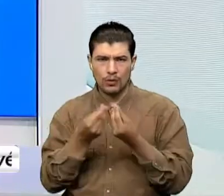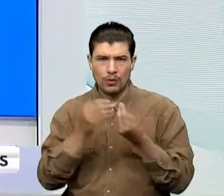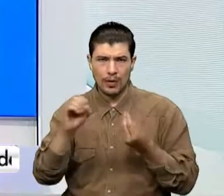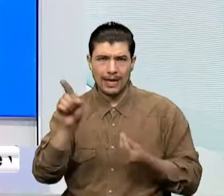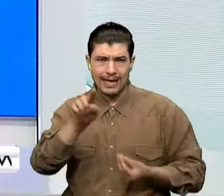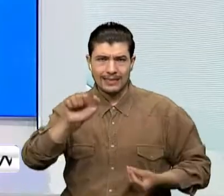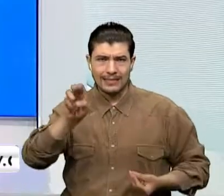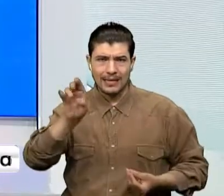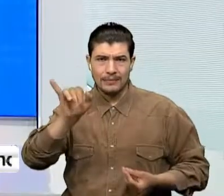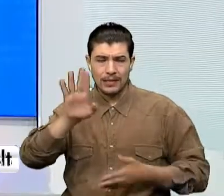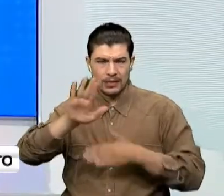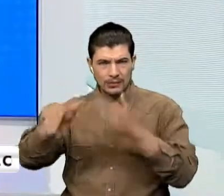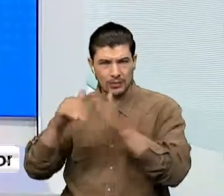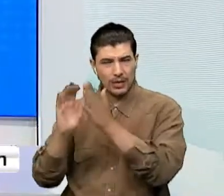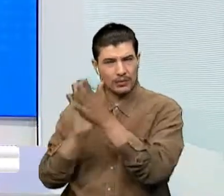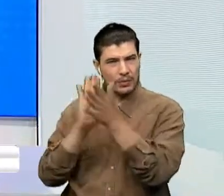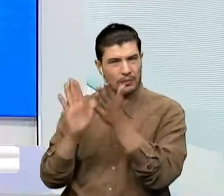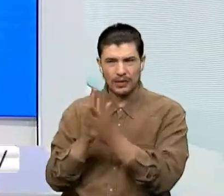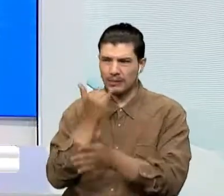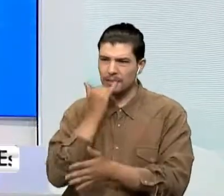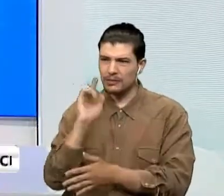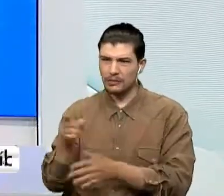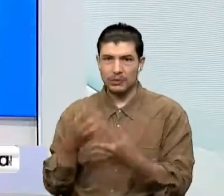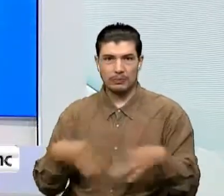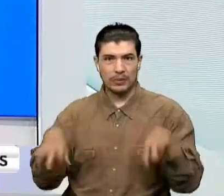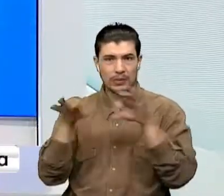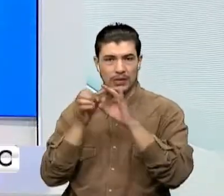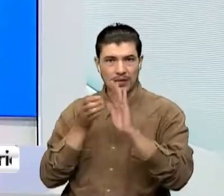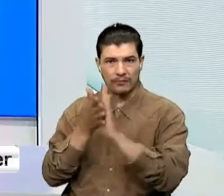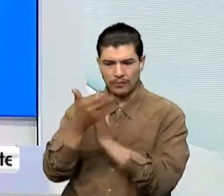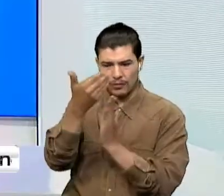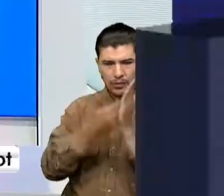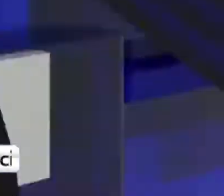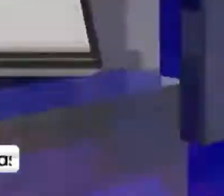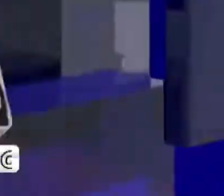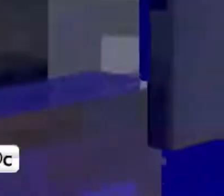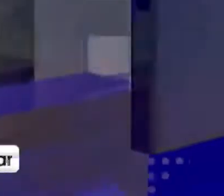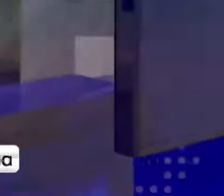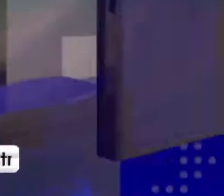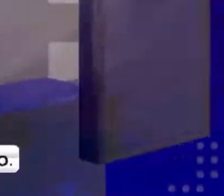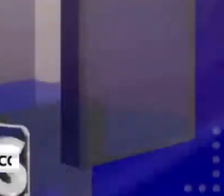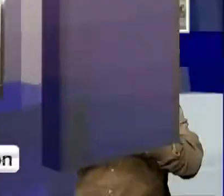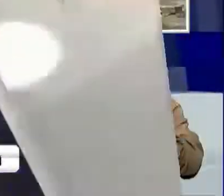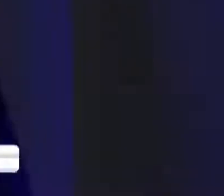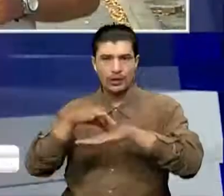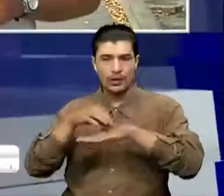castillo para que nos entregue todos los detalles acerca de este importante informe samir buenas tardes